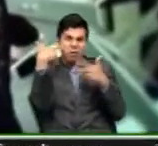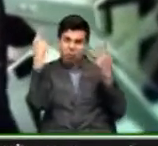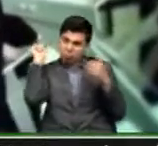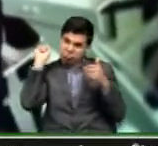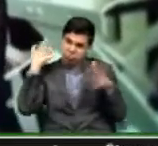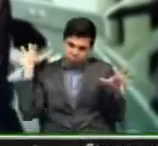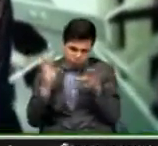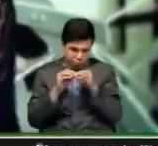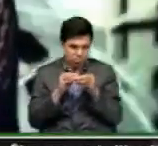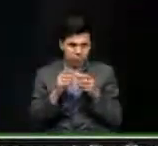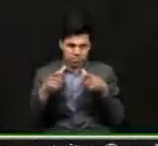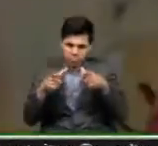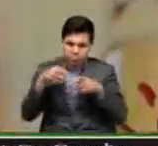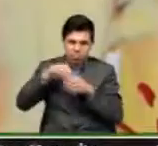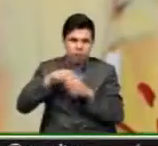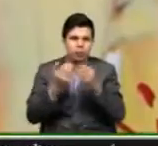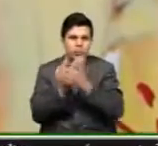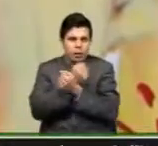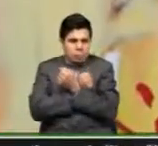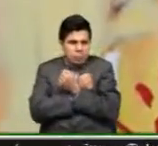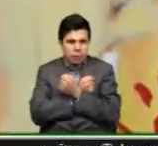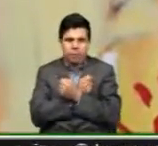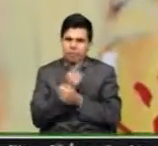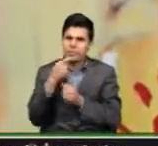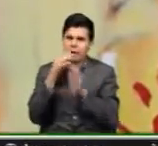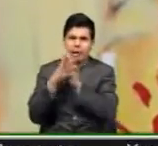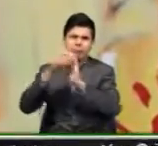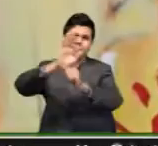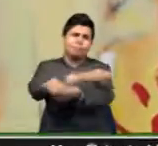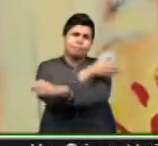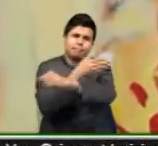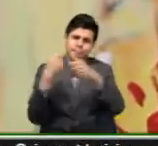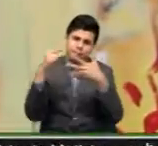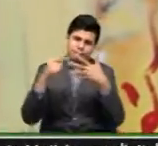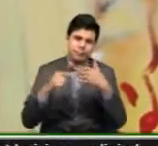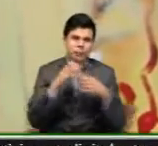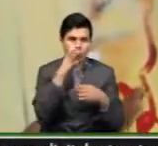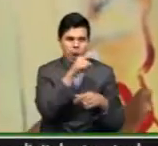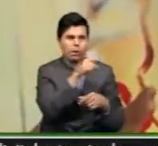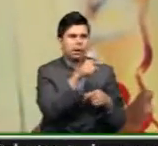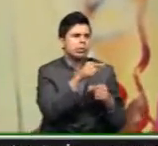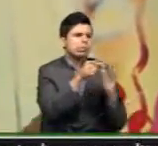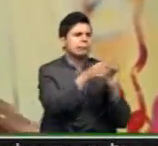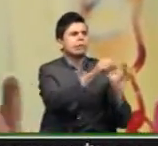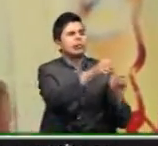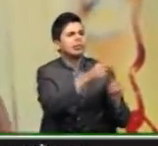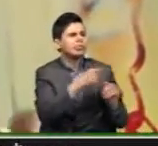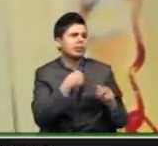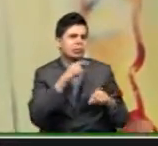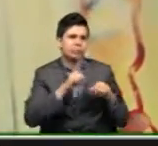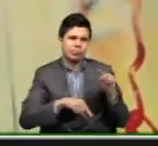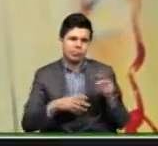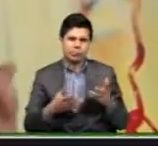y las tituló Un Nuevo Amor. Muchas canciones, ya si hablamos de Señor Prohibido, no sé qué